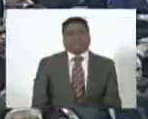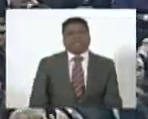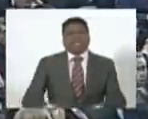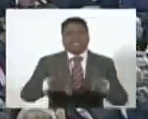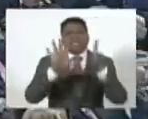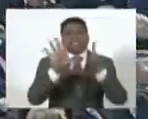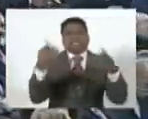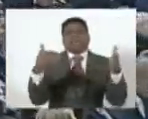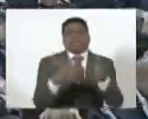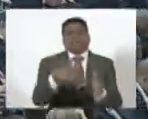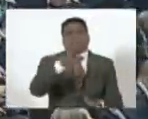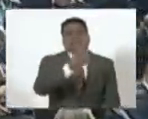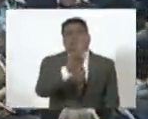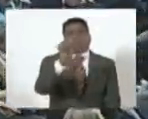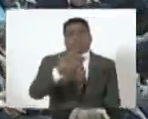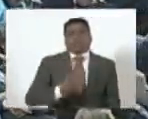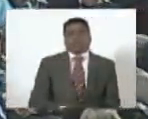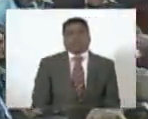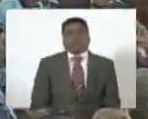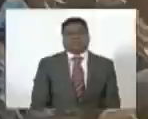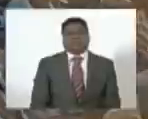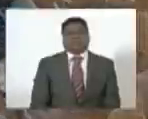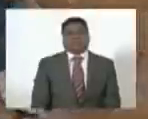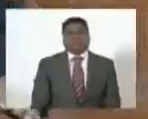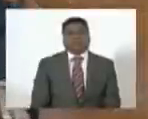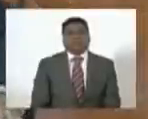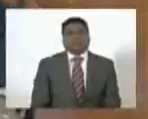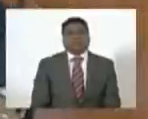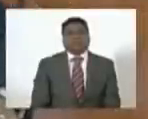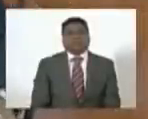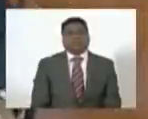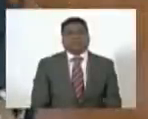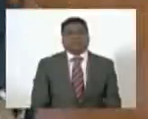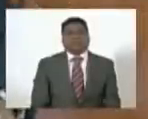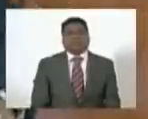6.000 unidades tributarias. Pido